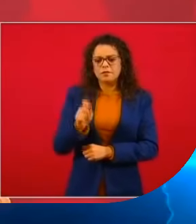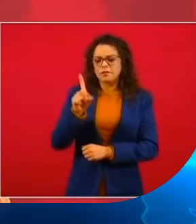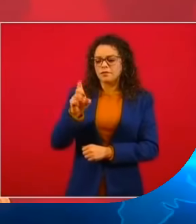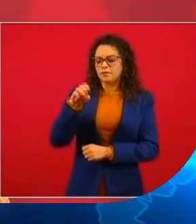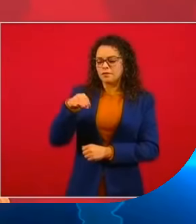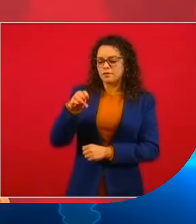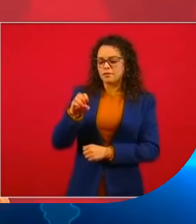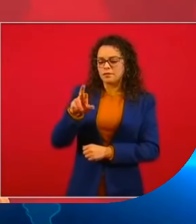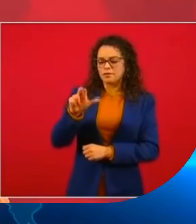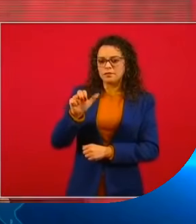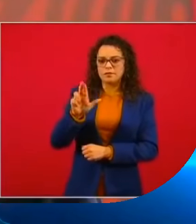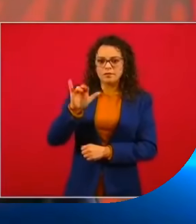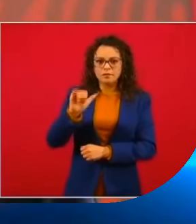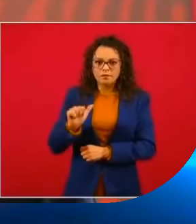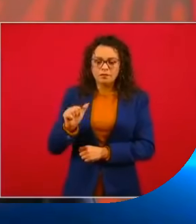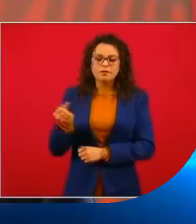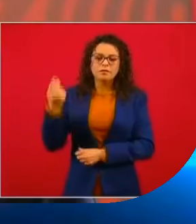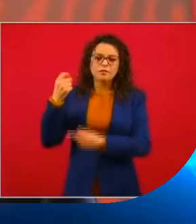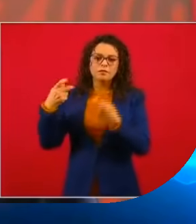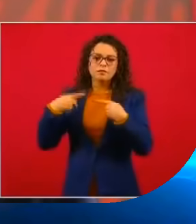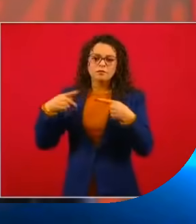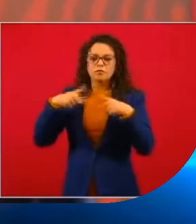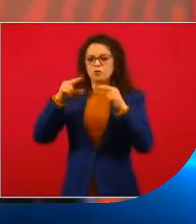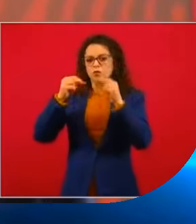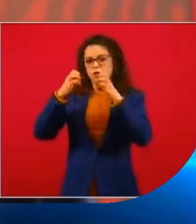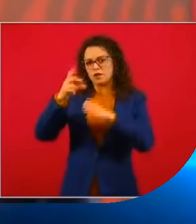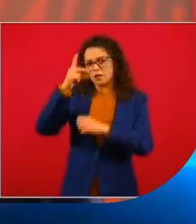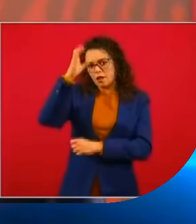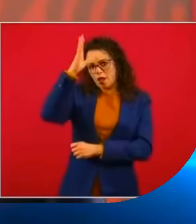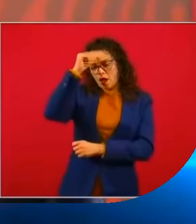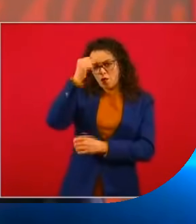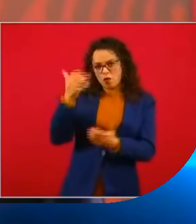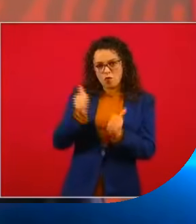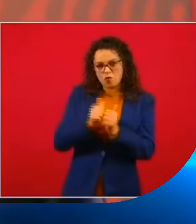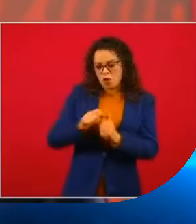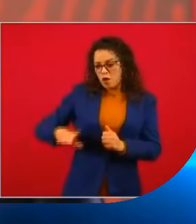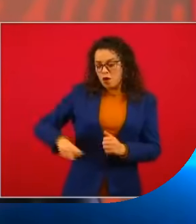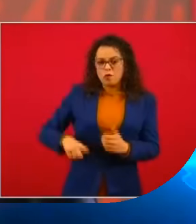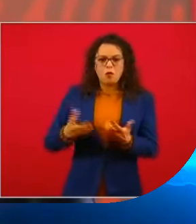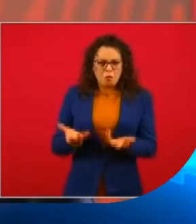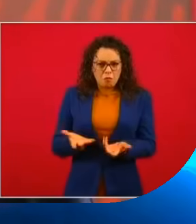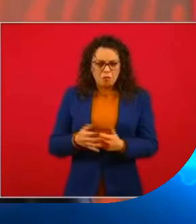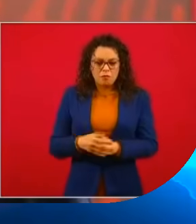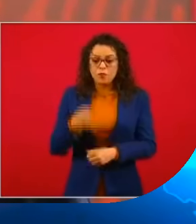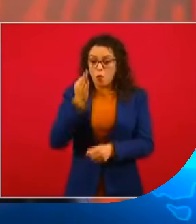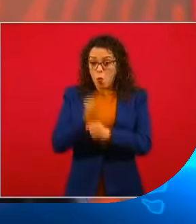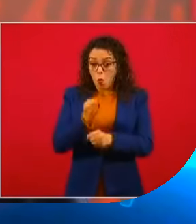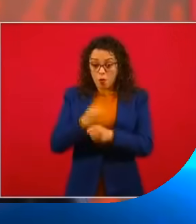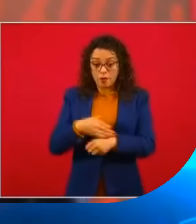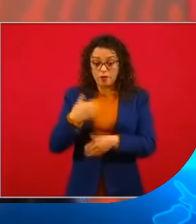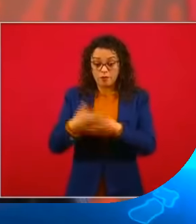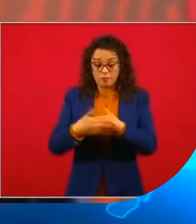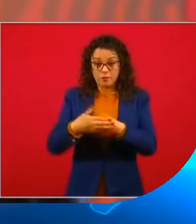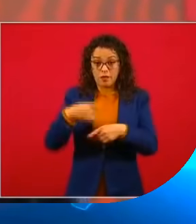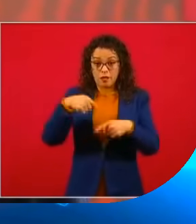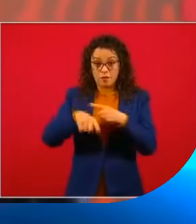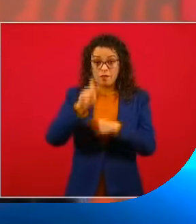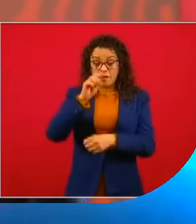oposición. Ahora, vienen las elecciones, todos tenemos que ayudar